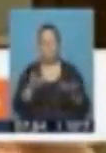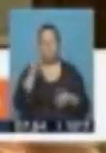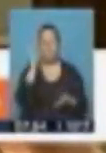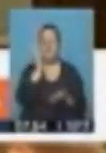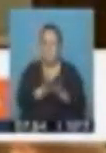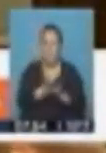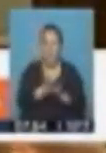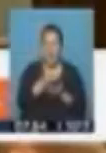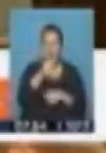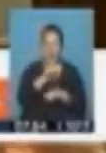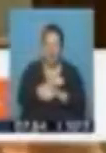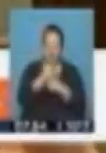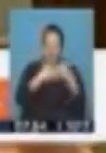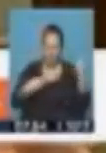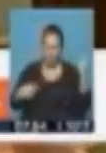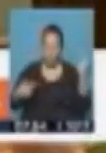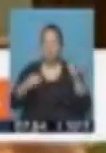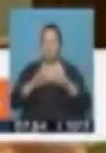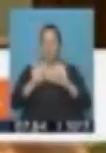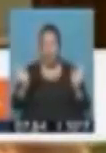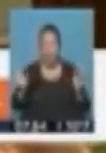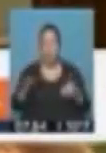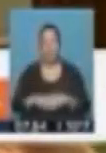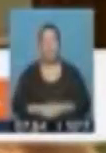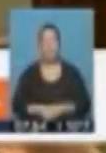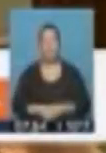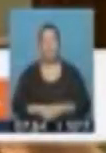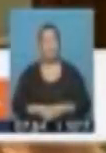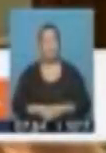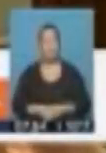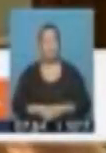condenas penales, cosas por el estilo, y bueno,